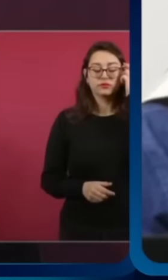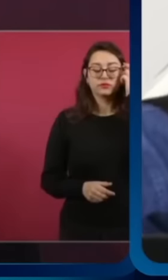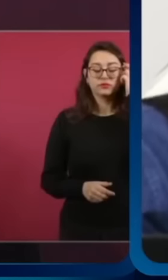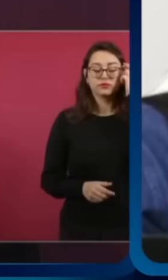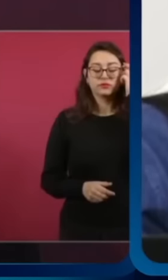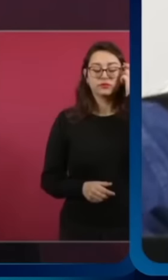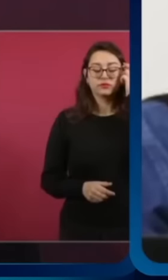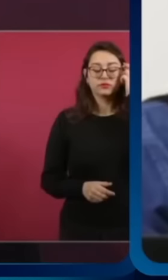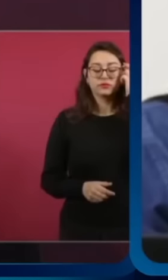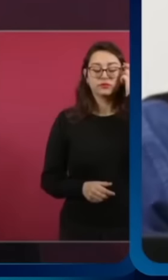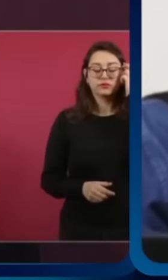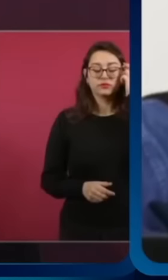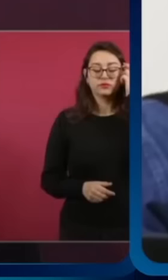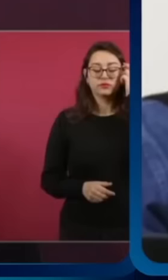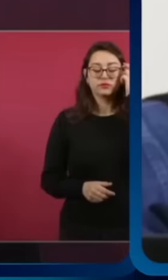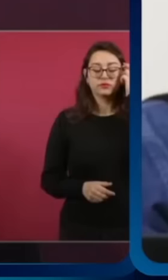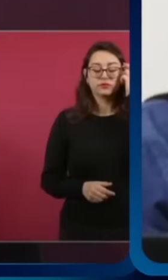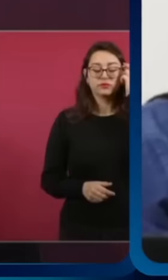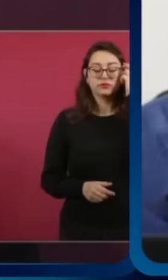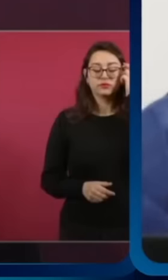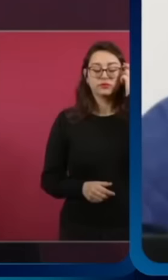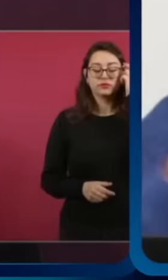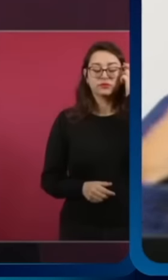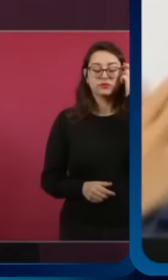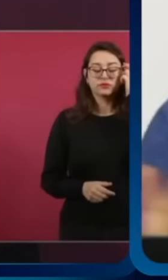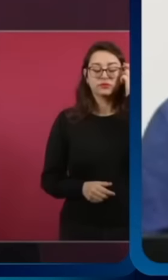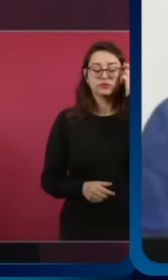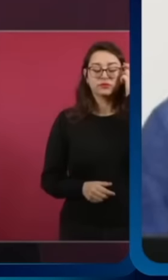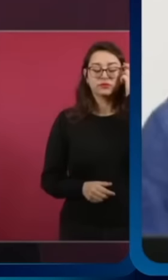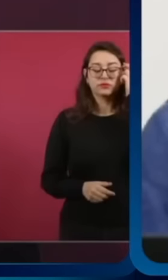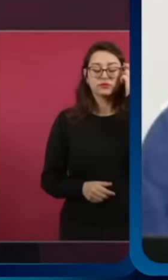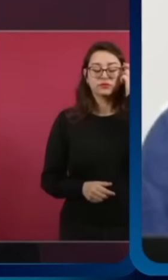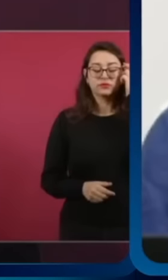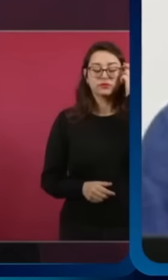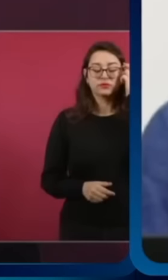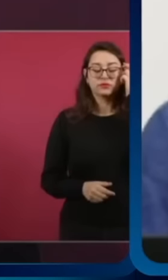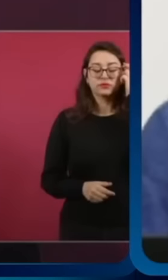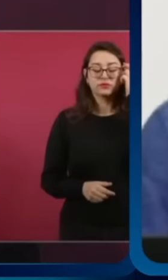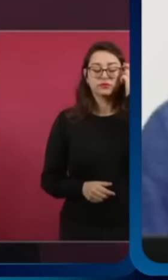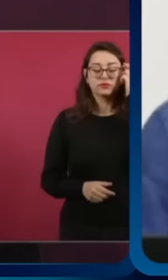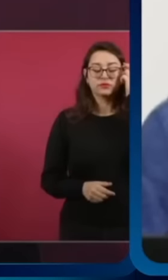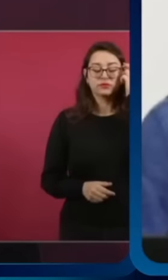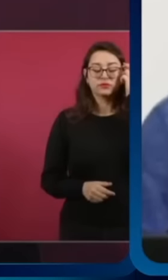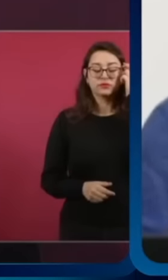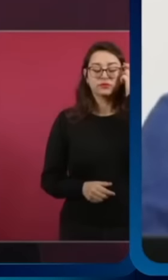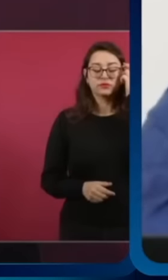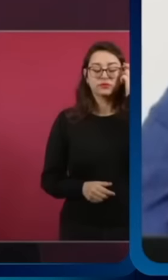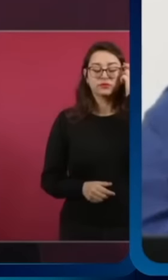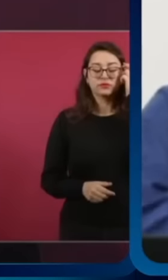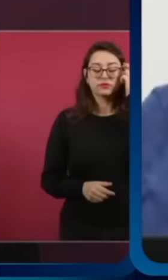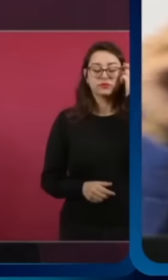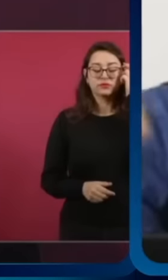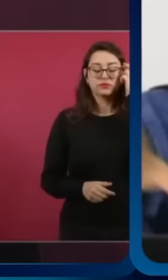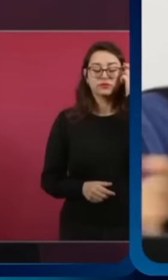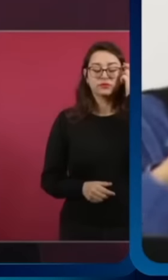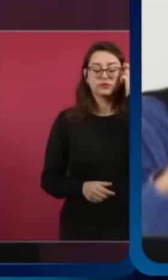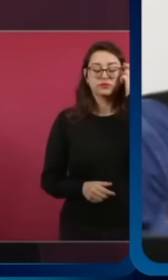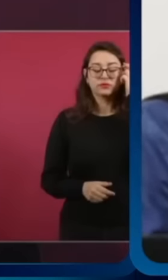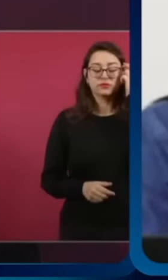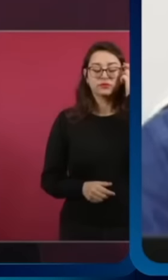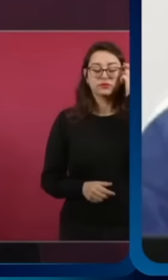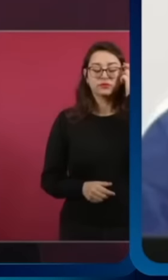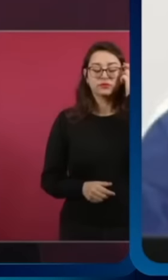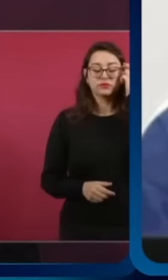presidente ya no va a poder acudir de forma pública a los eventos, invitar a gente, sí va a ir a